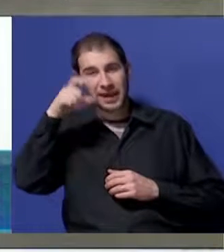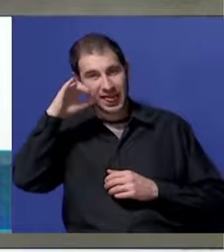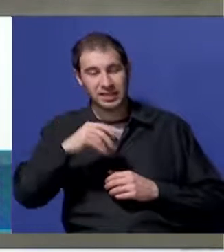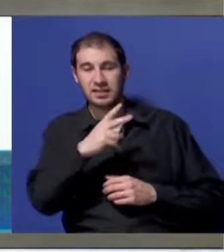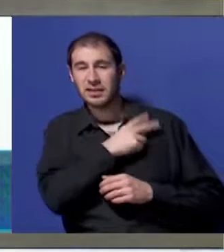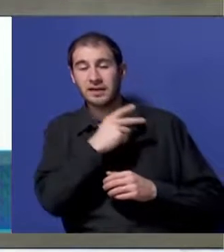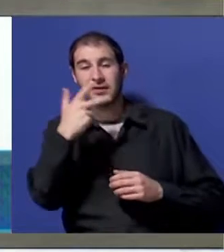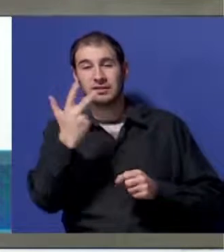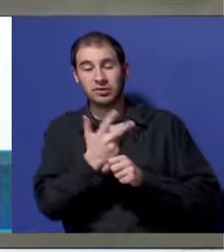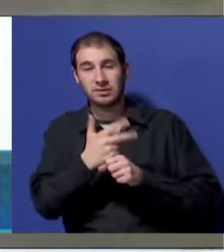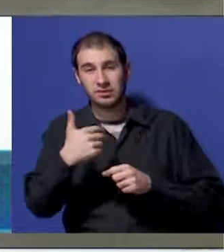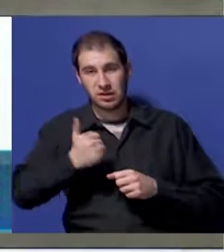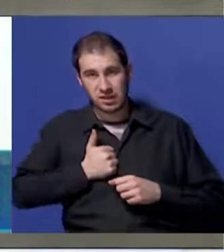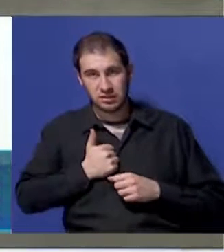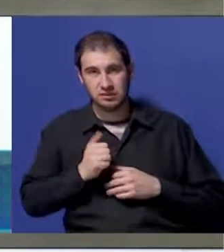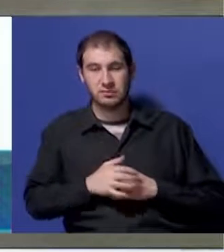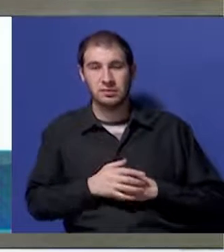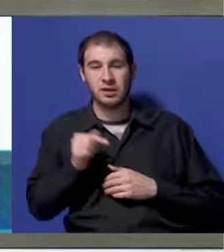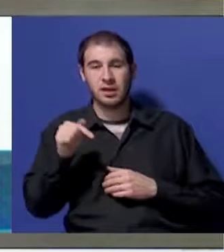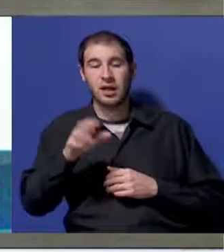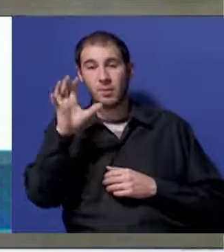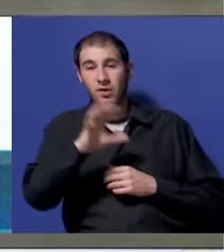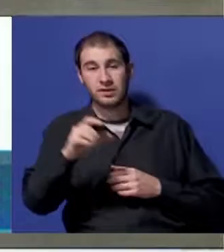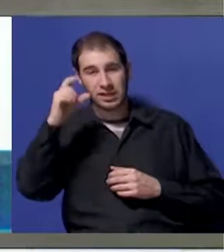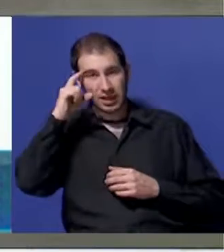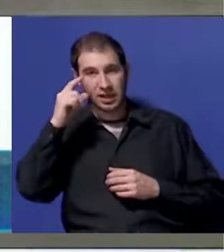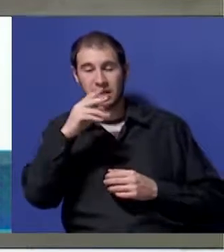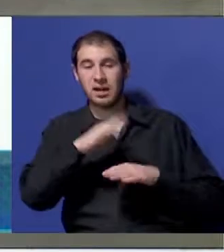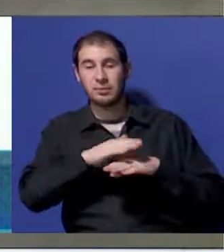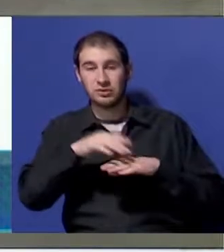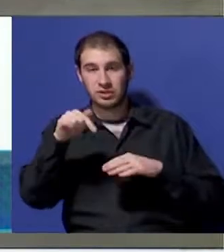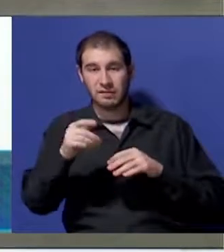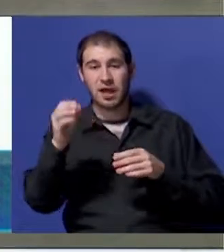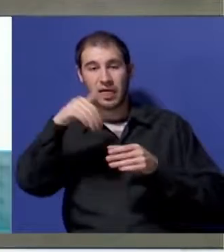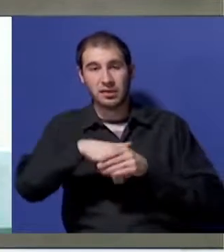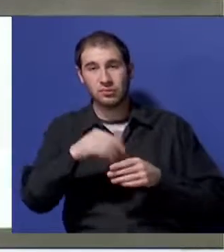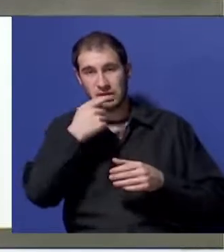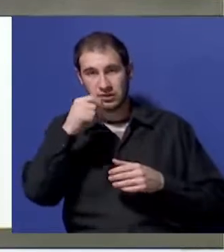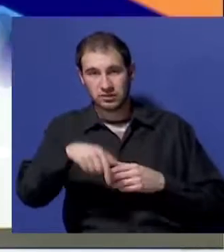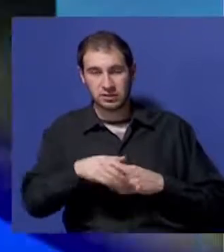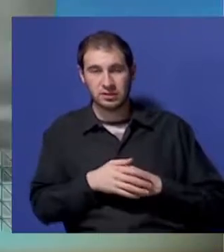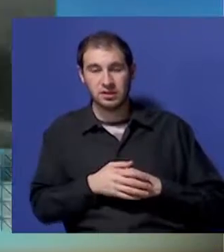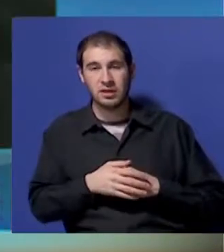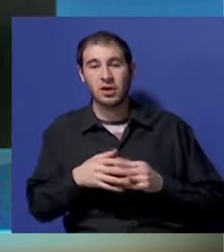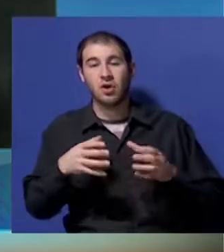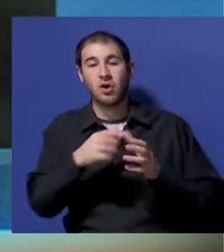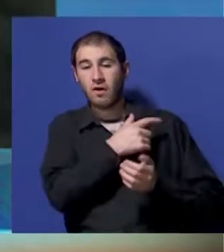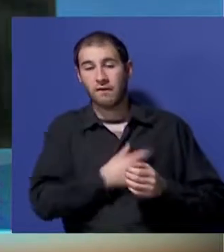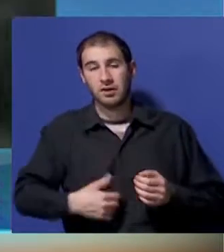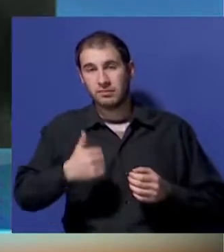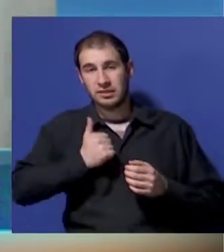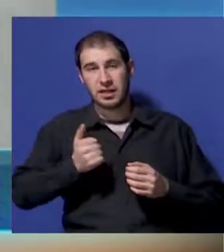del tercer cuerpo de ejército, o sea que tenía 10 provincias bajo su mando, dentro de ellas estaba Mendoza. La dictadura dividió